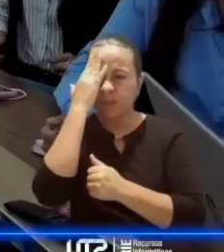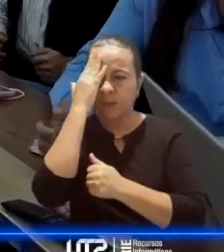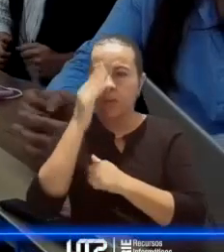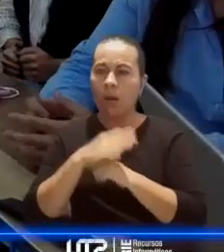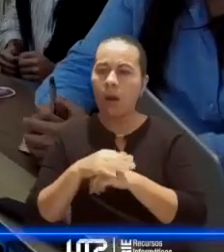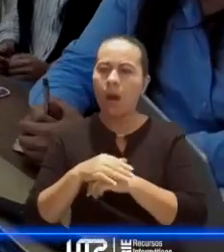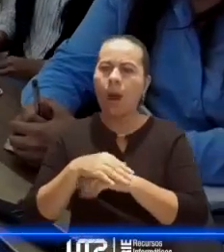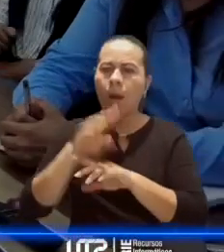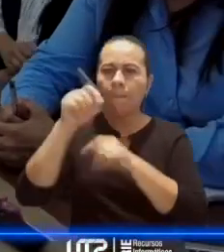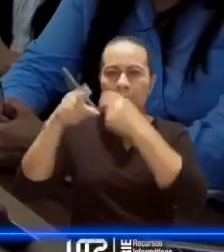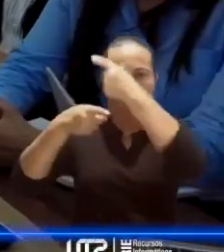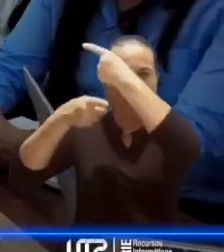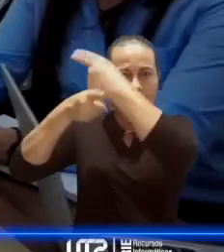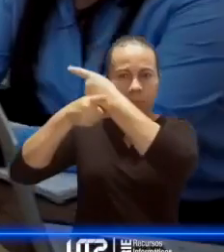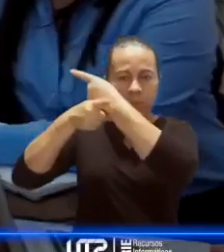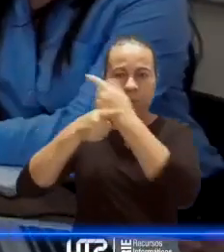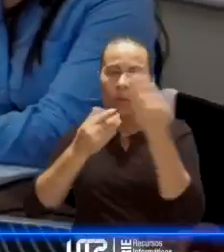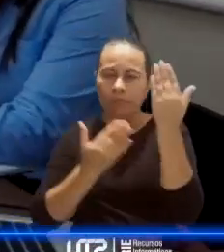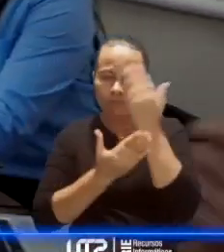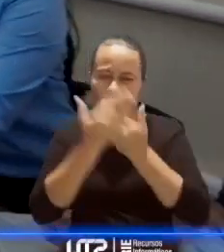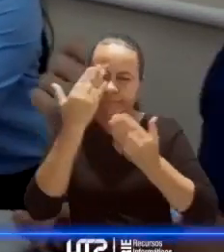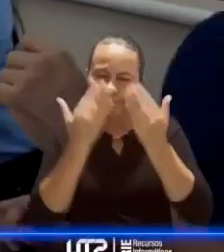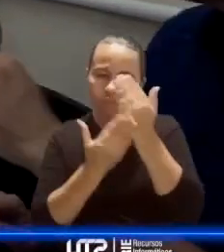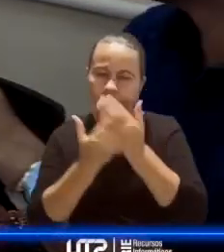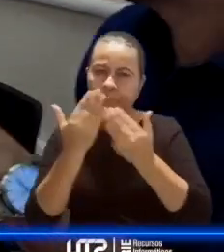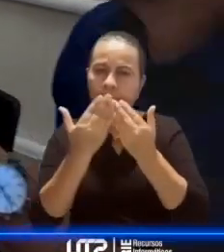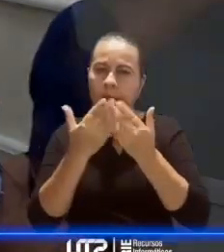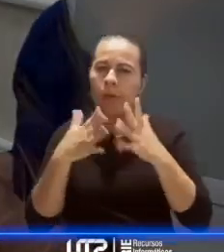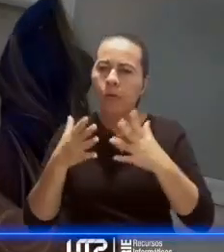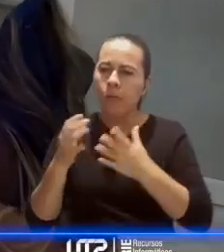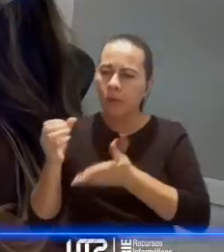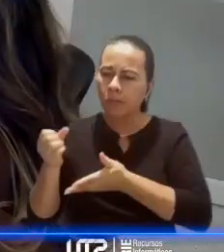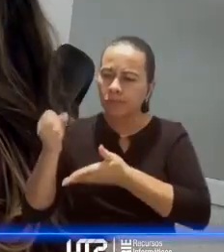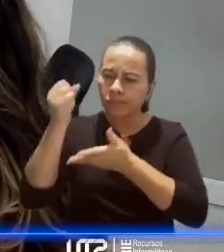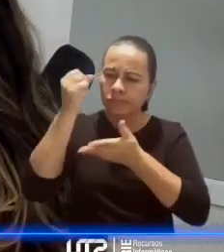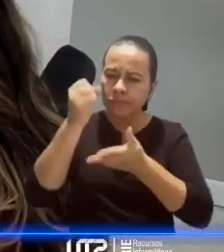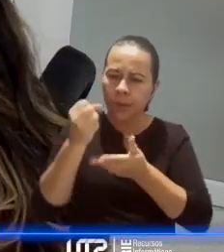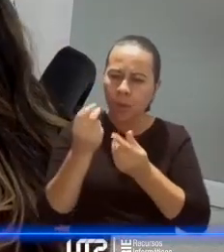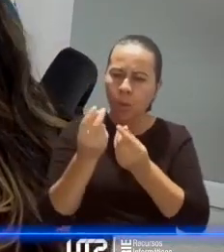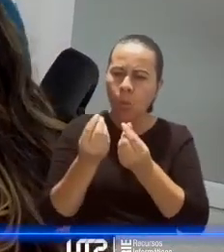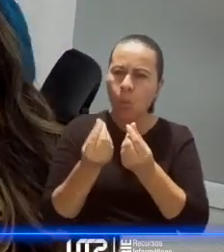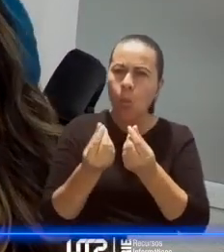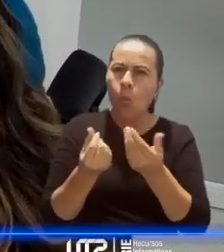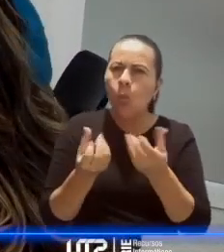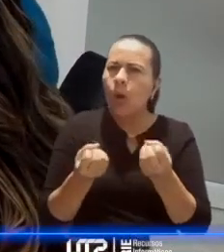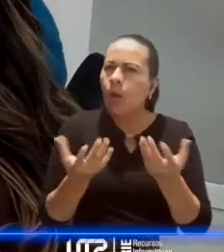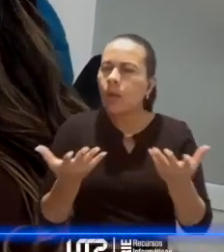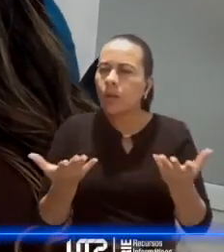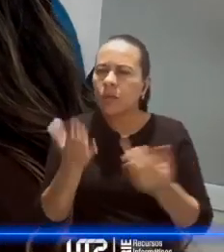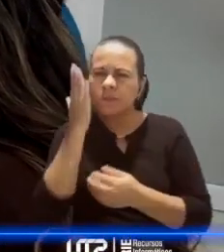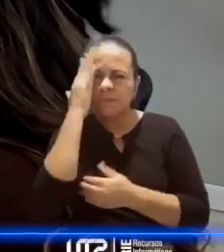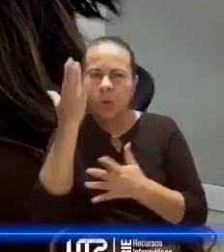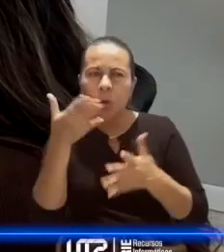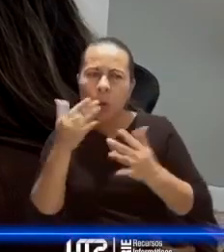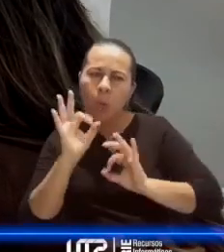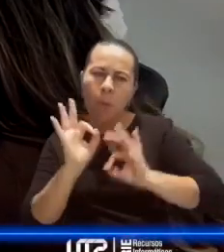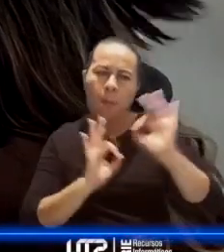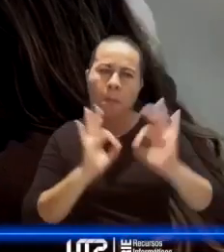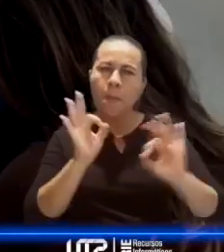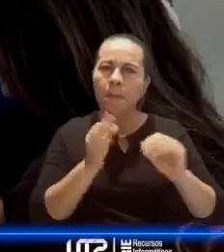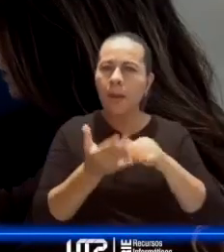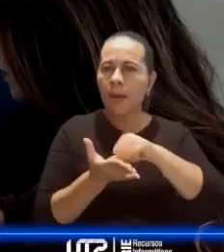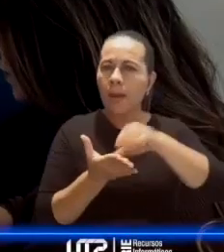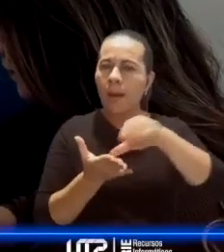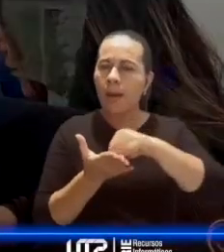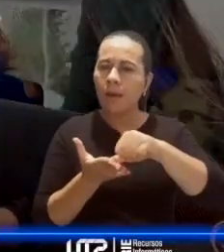aplicando el principio de universalidad, realiza el análisis del total de los ingresos con los que cuenta la institución para entender las